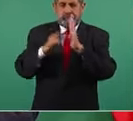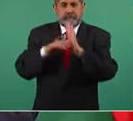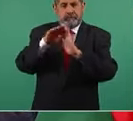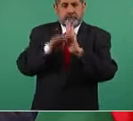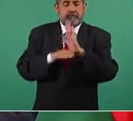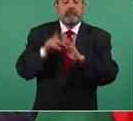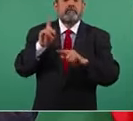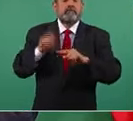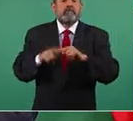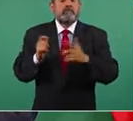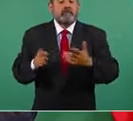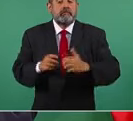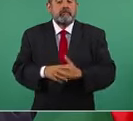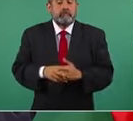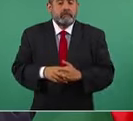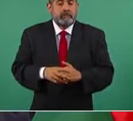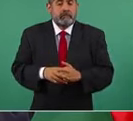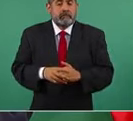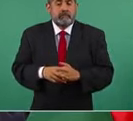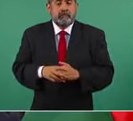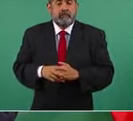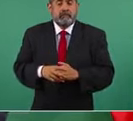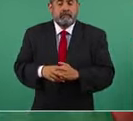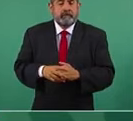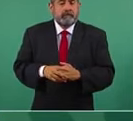o destruir